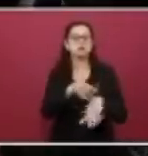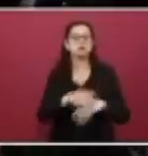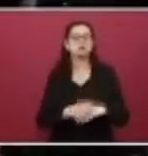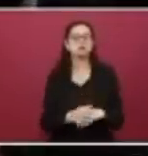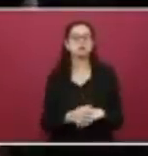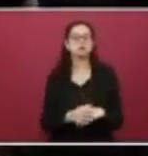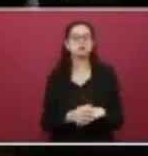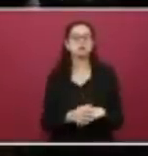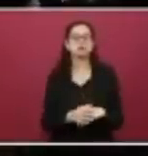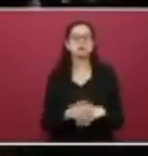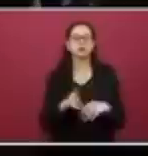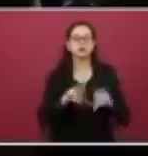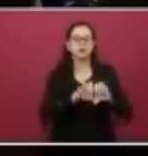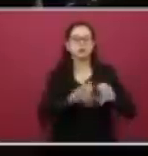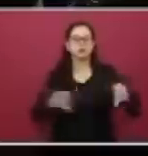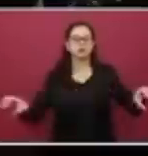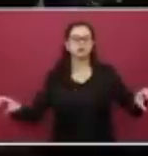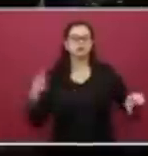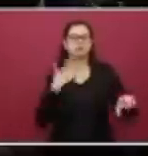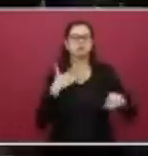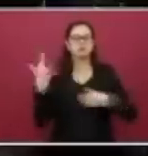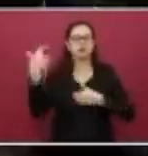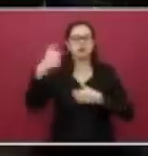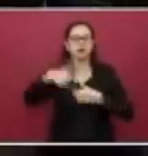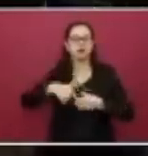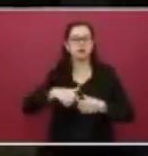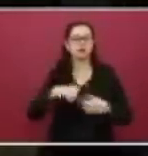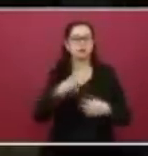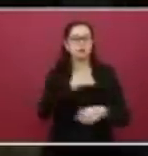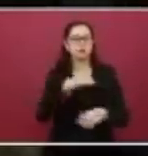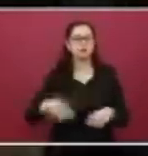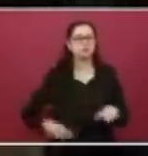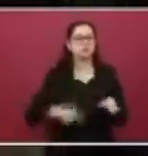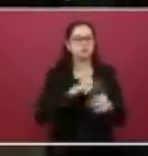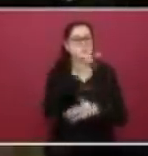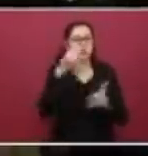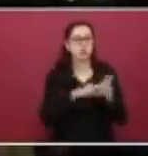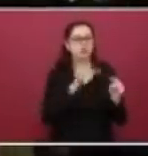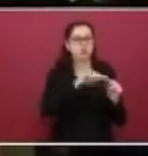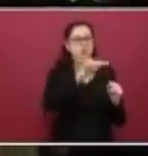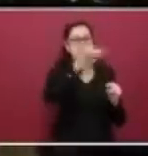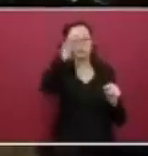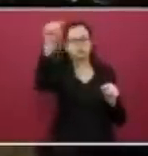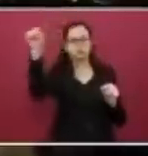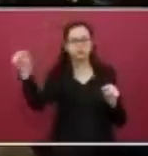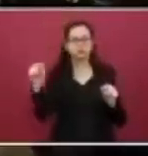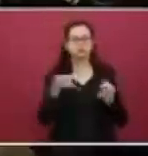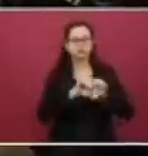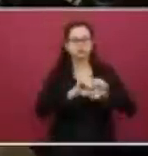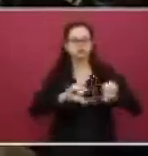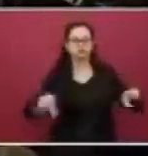el gasoducto ya los lugares los municipios por donde atraviesa